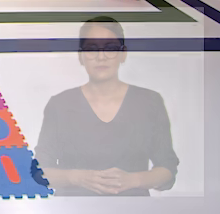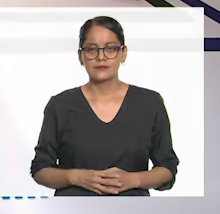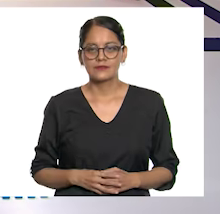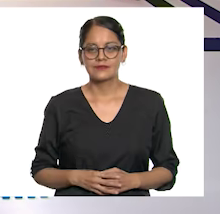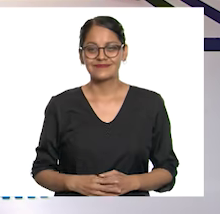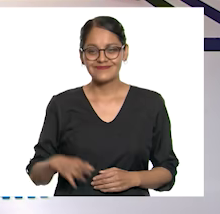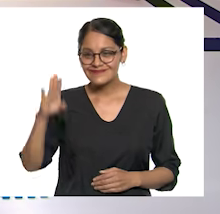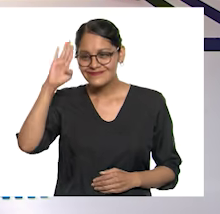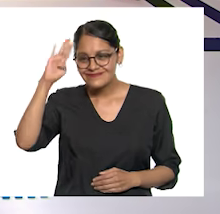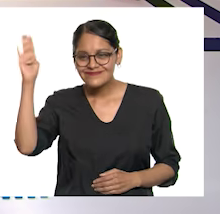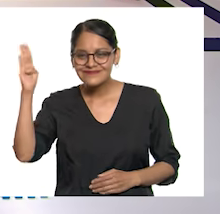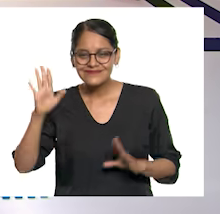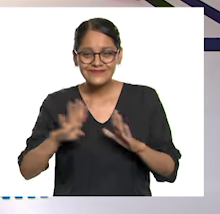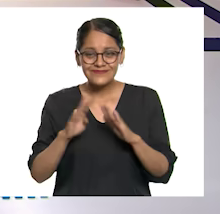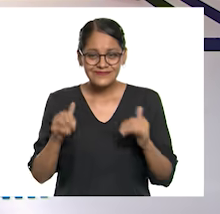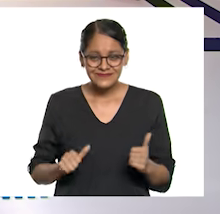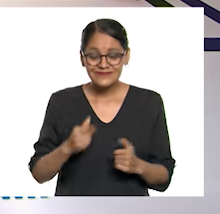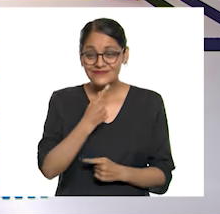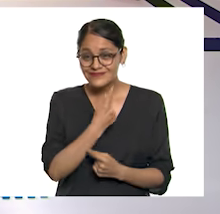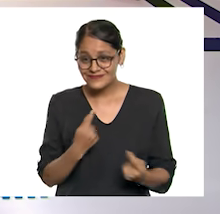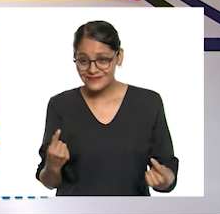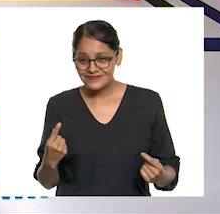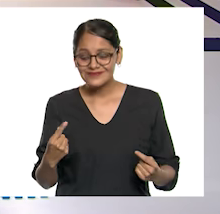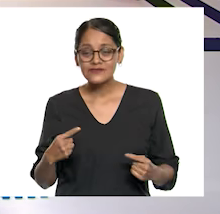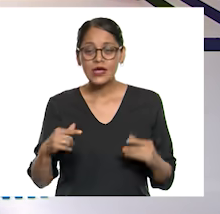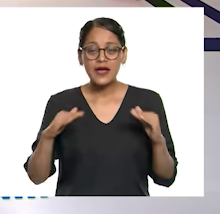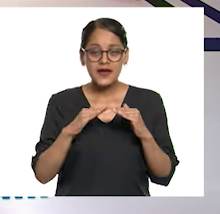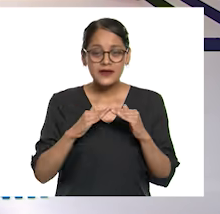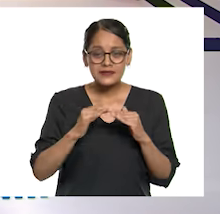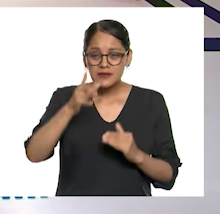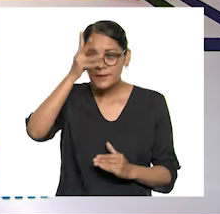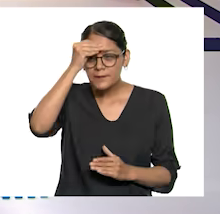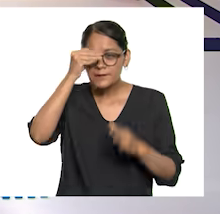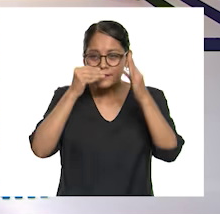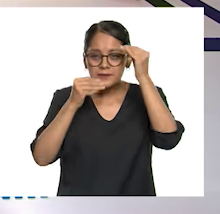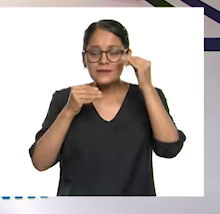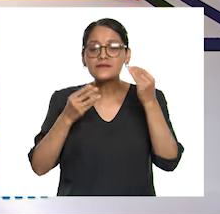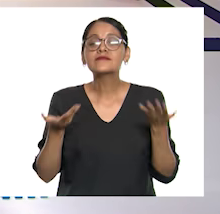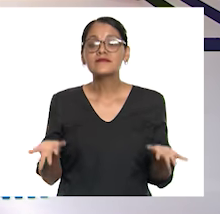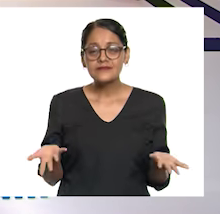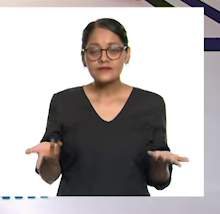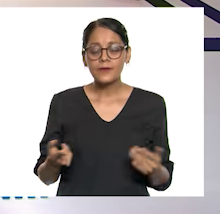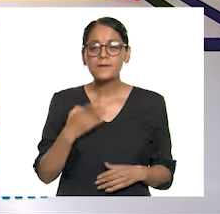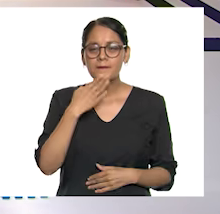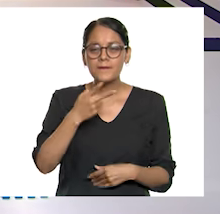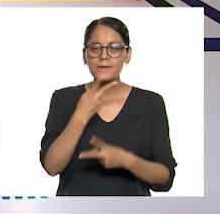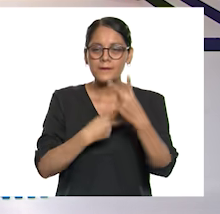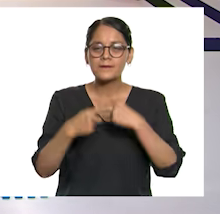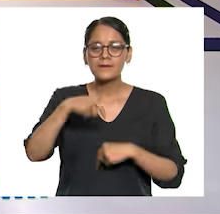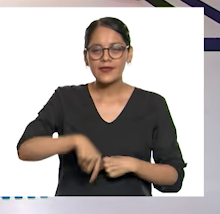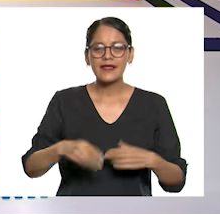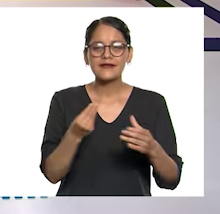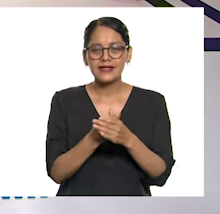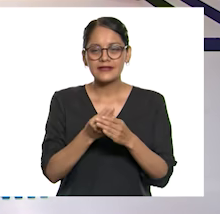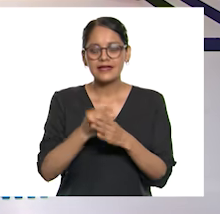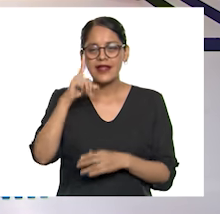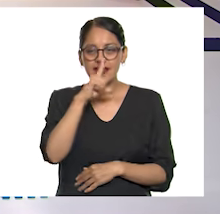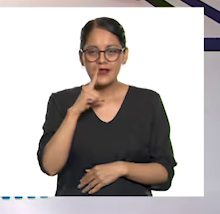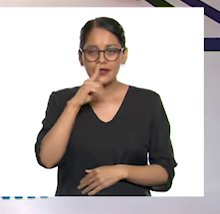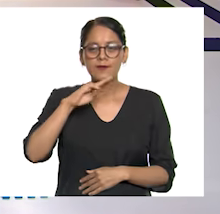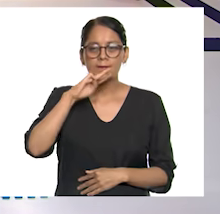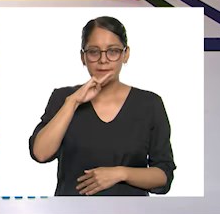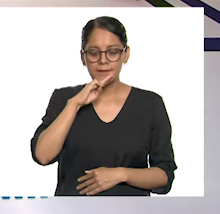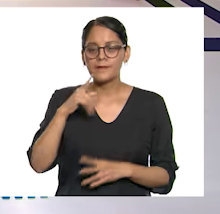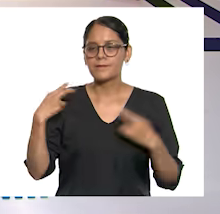¡Hola! ¿Cómo están, niñas y niños de Aprende en Casa 3? Bienvenidas y bienvenidos a la clase de Lengua Materna